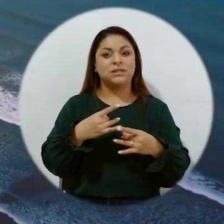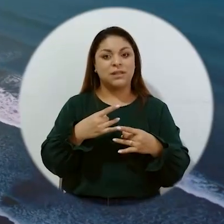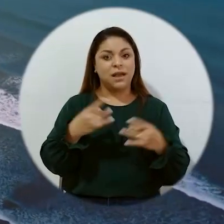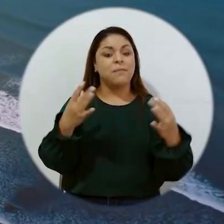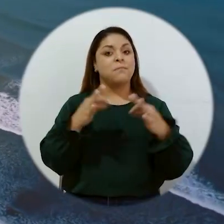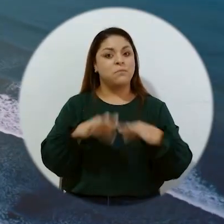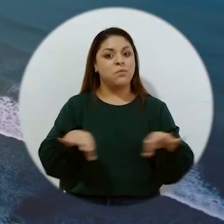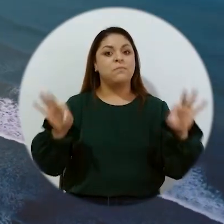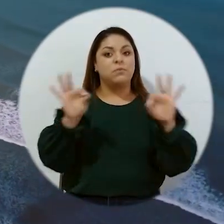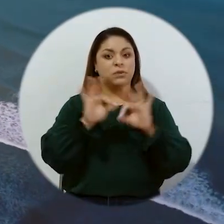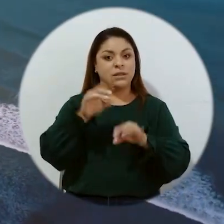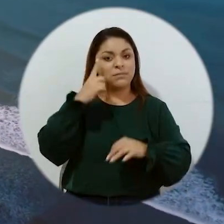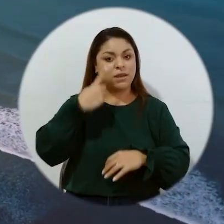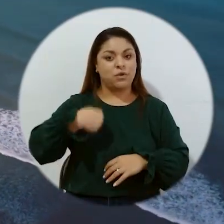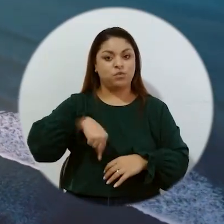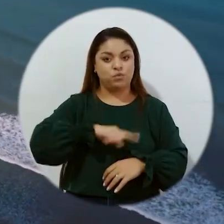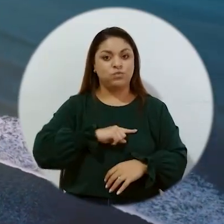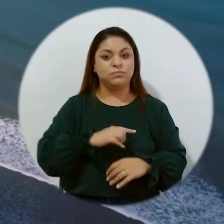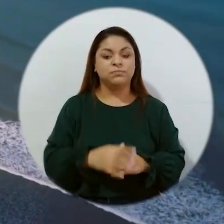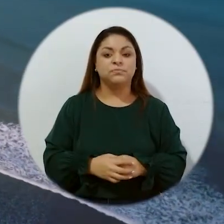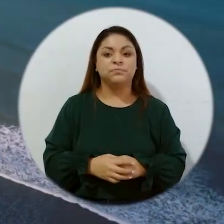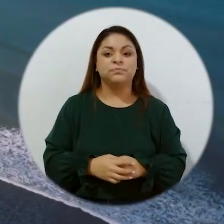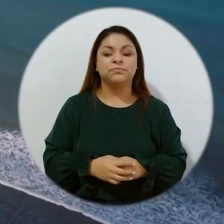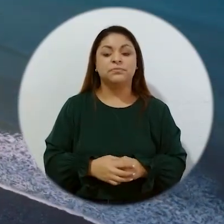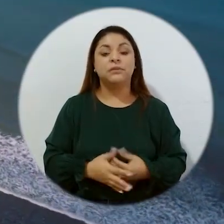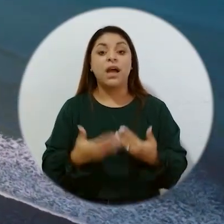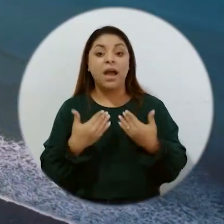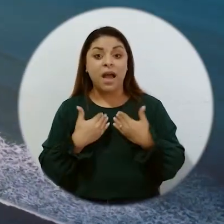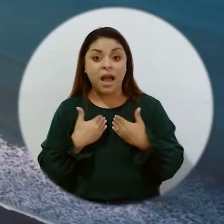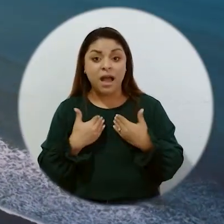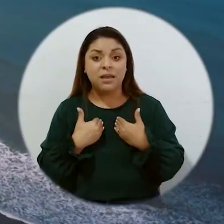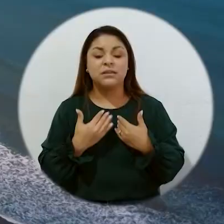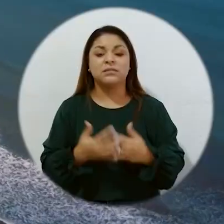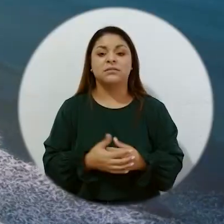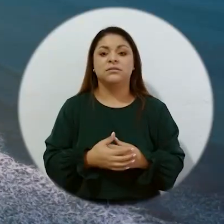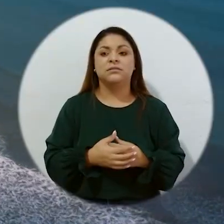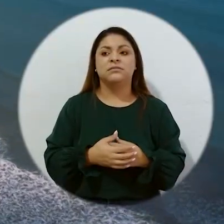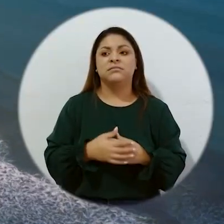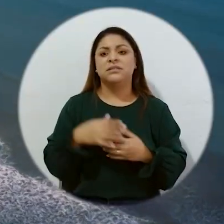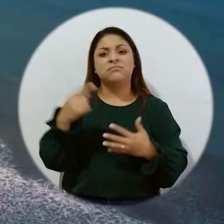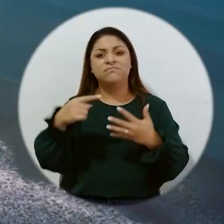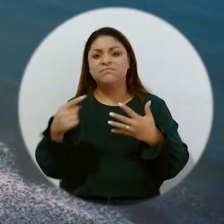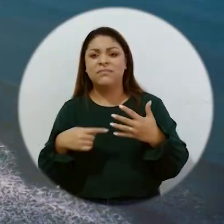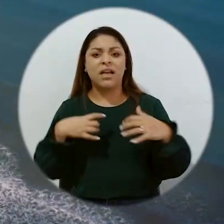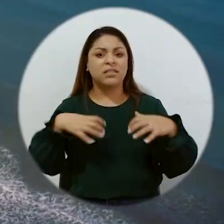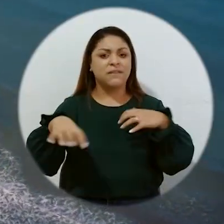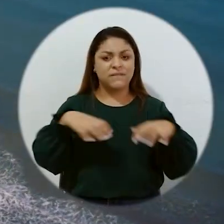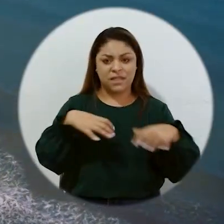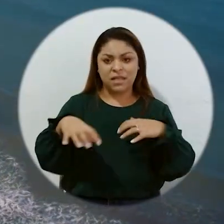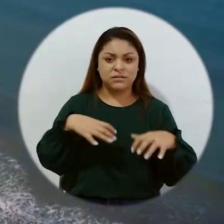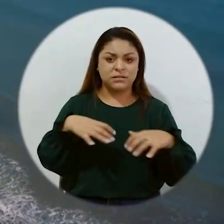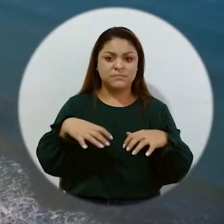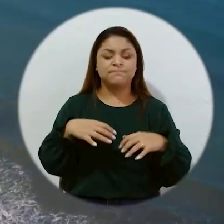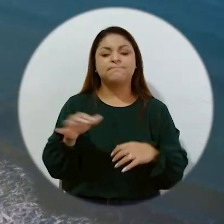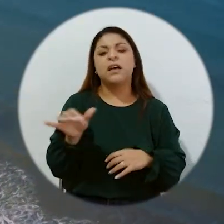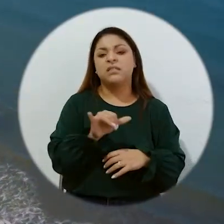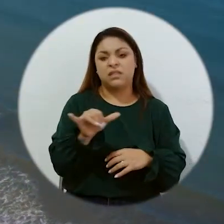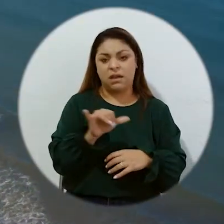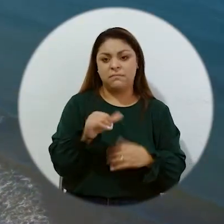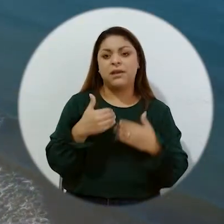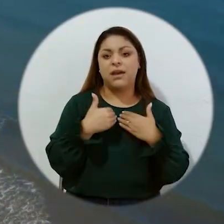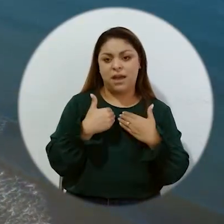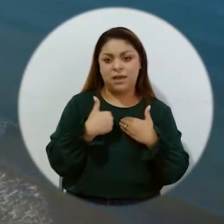interesante, importante para nosotros. Hay varias actividades, e